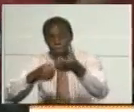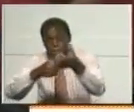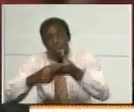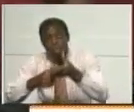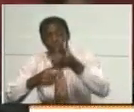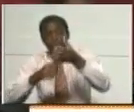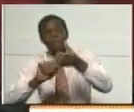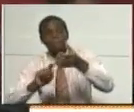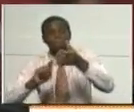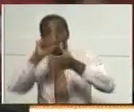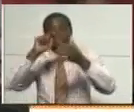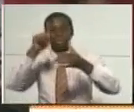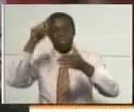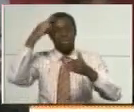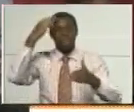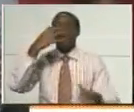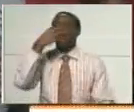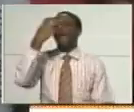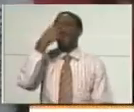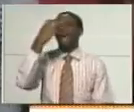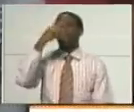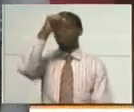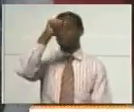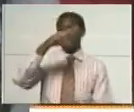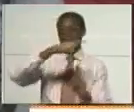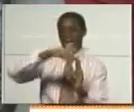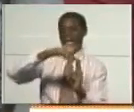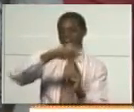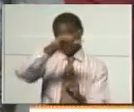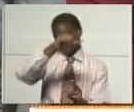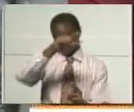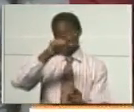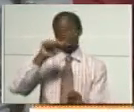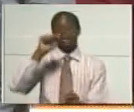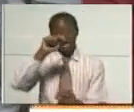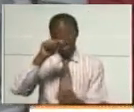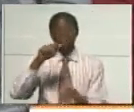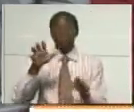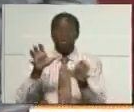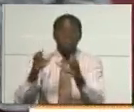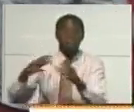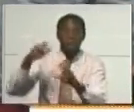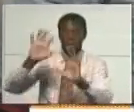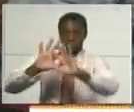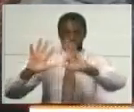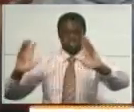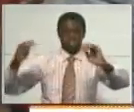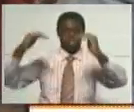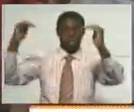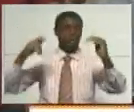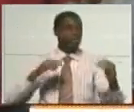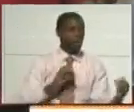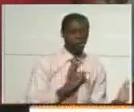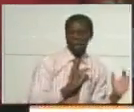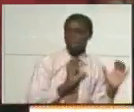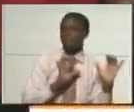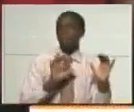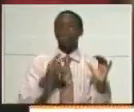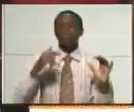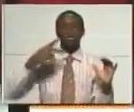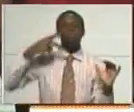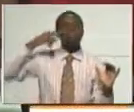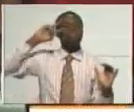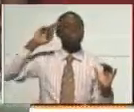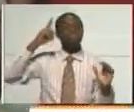pueblo de La Grita, estado Táchira, que fue sometido durante 6 horas a un asedio de